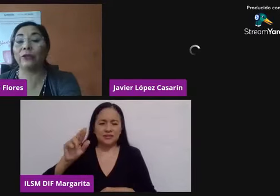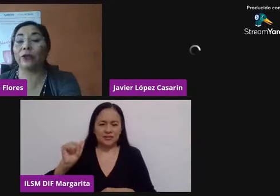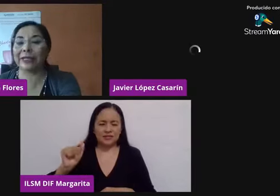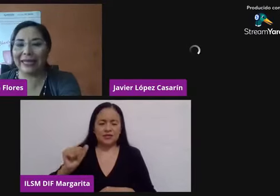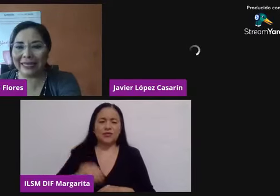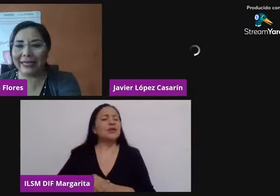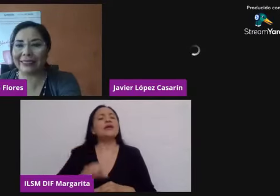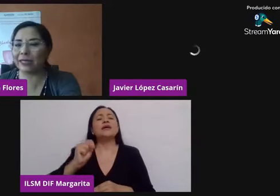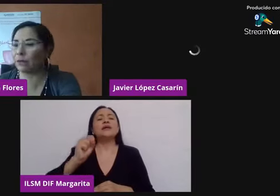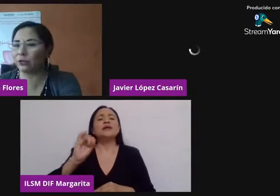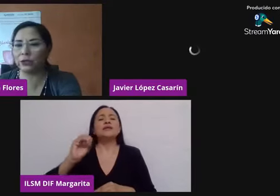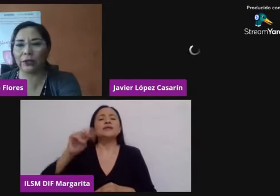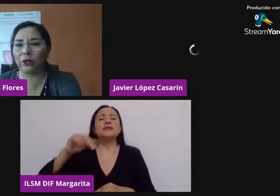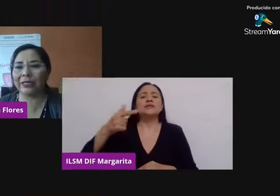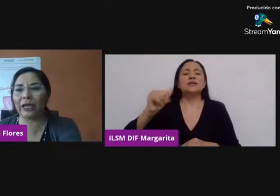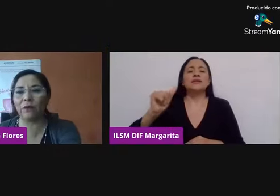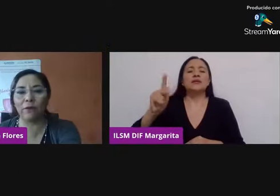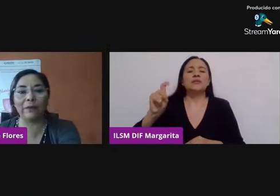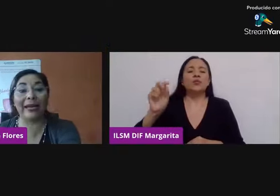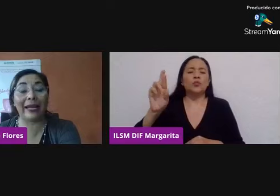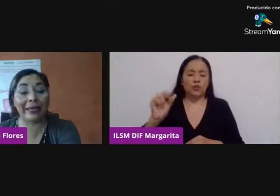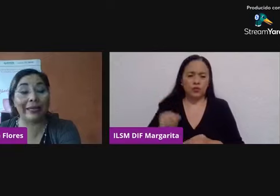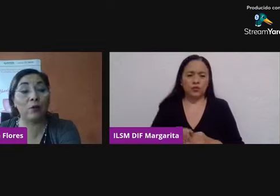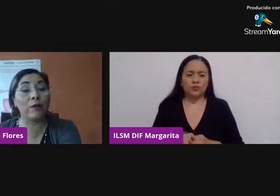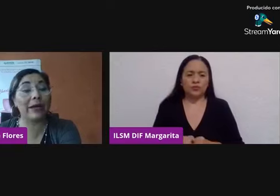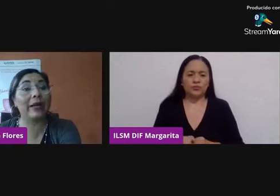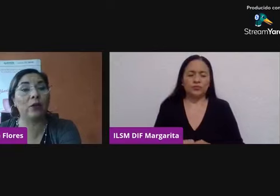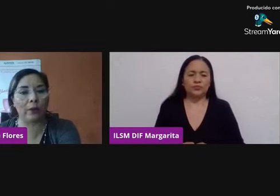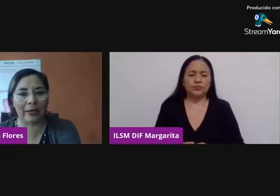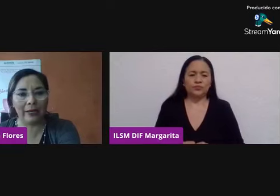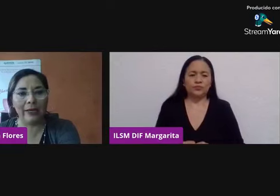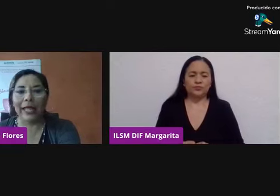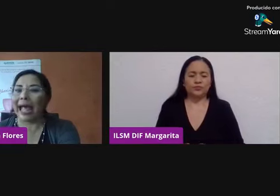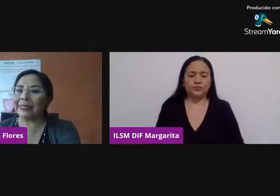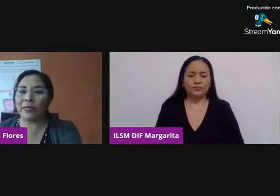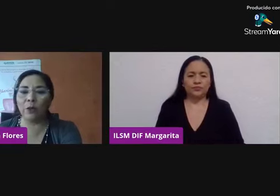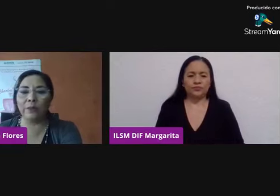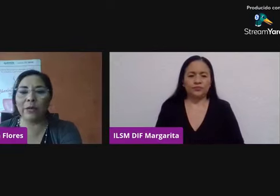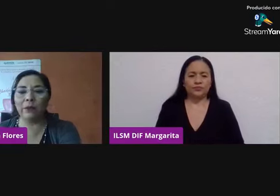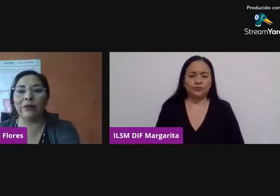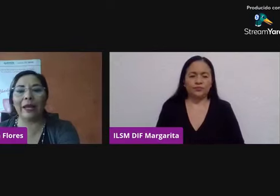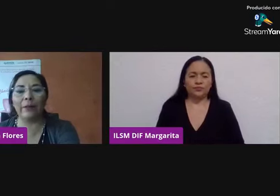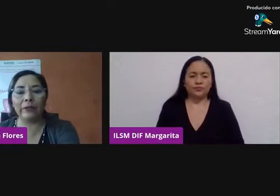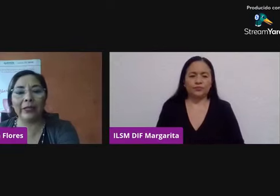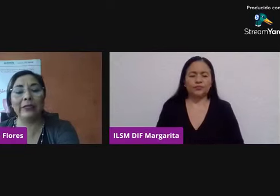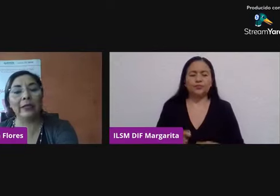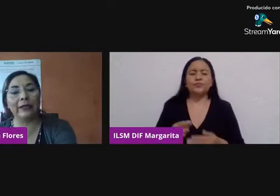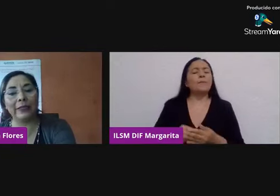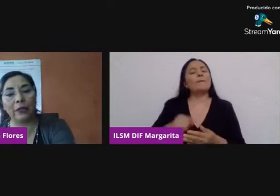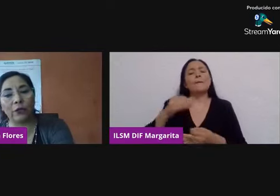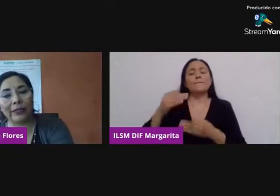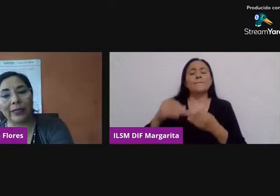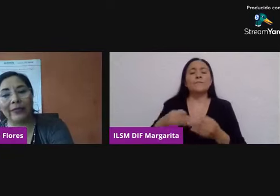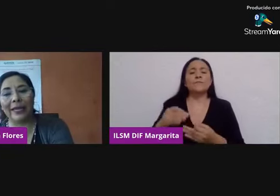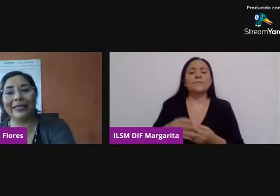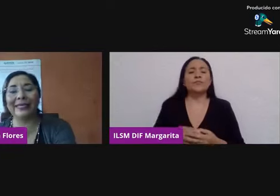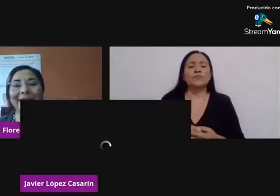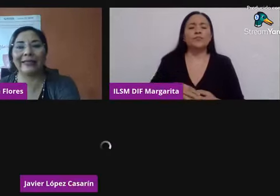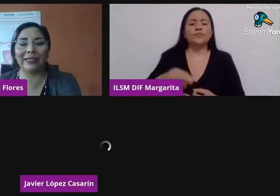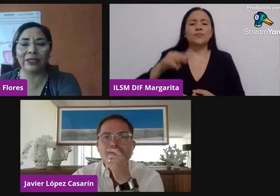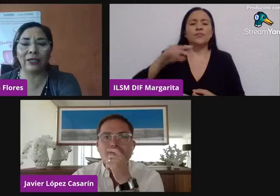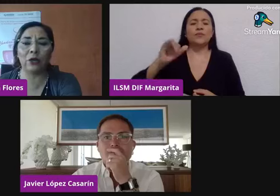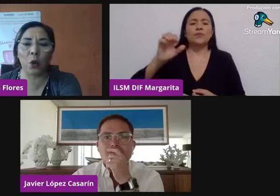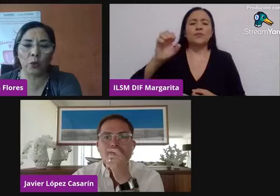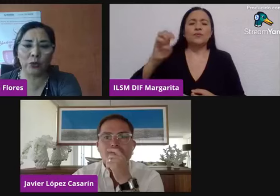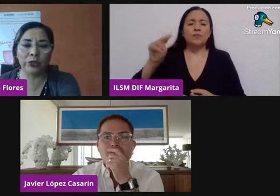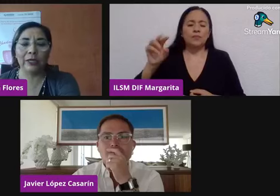Grupo selecto de líderes de diversos sectores que conforman la agenda urbana global. Así como miembro del Abundance 360 y